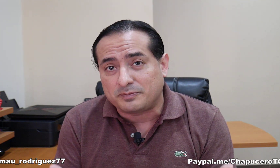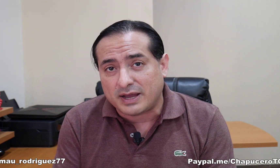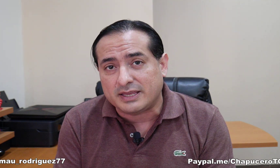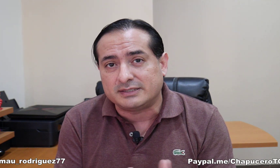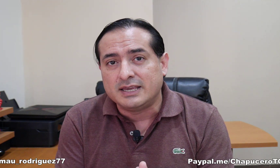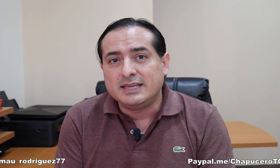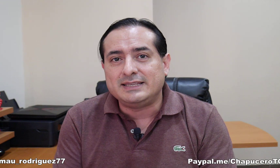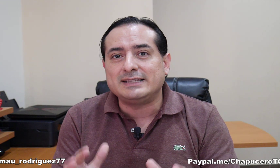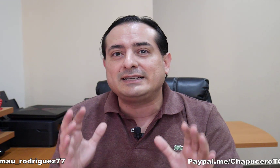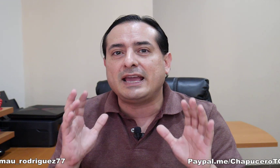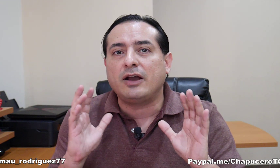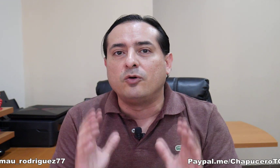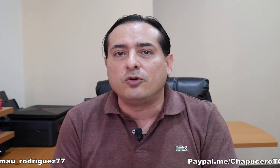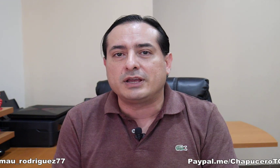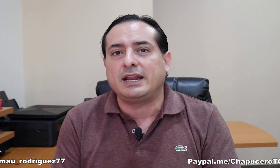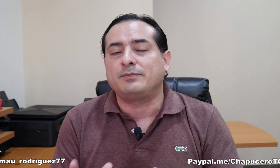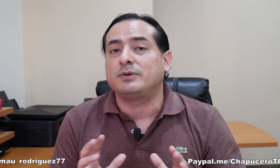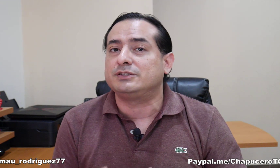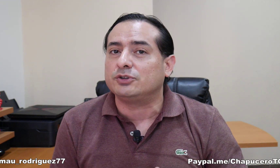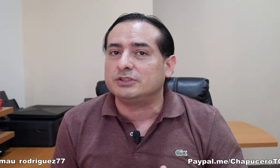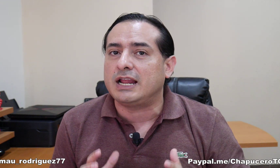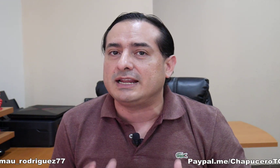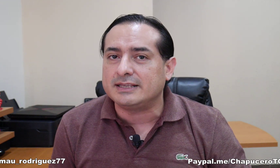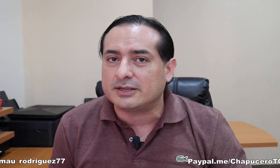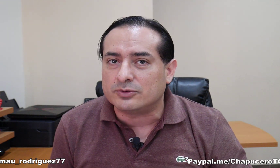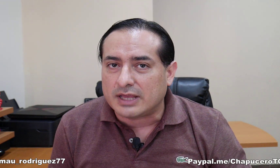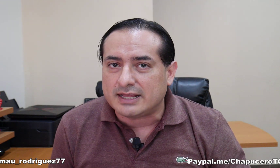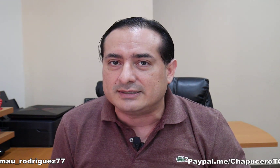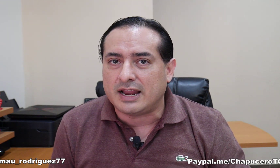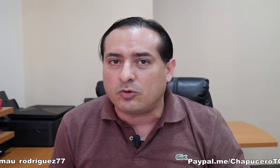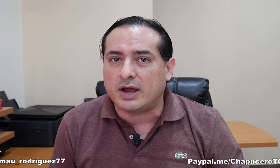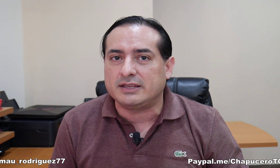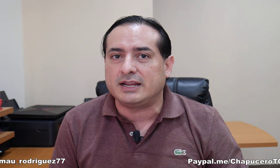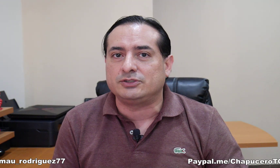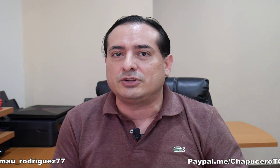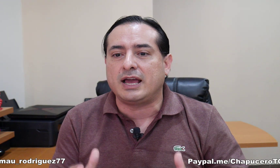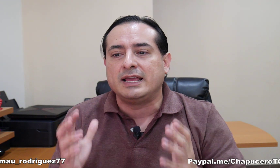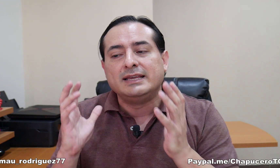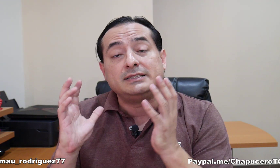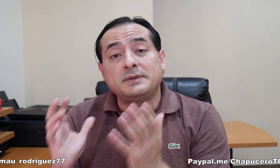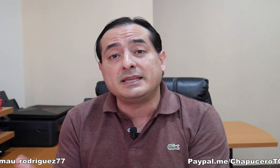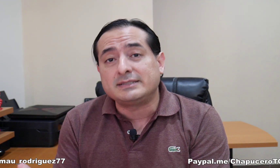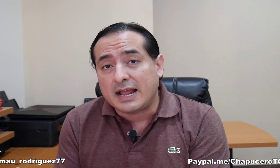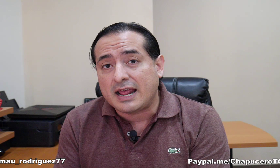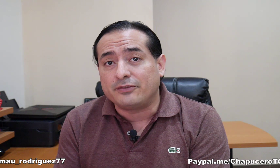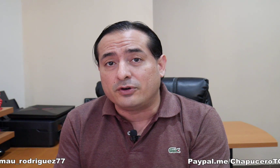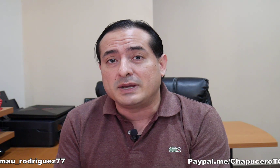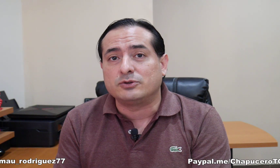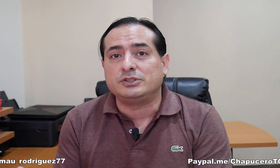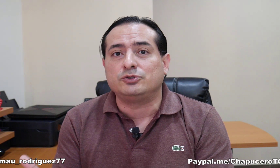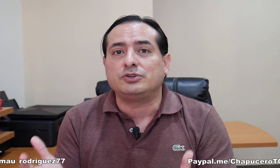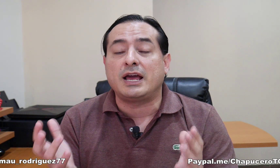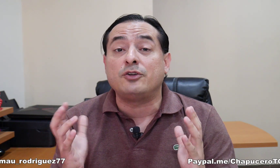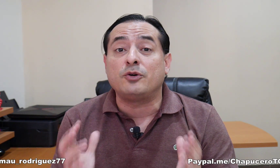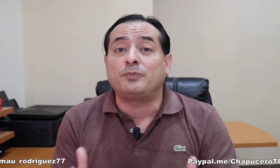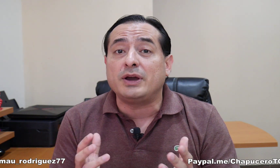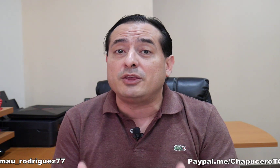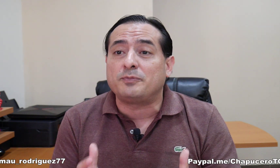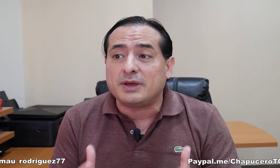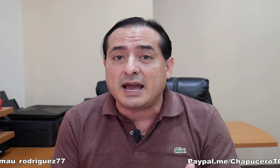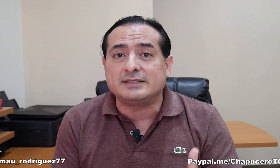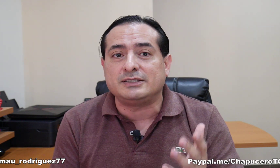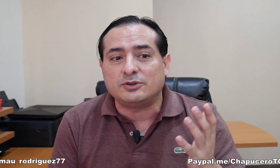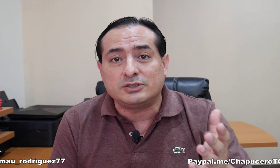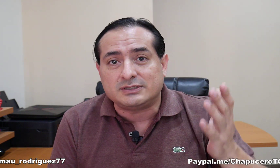mejor país. Y es que urge la aprobación de las leyes secundarias de la Guardia Nacional. Si bien ya está la reforma constitucional, no